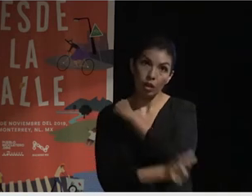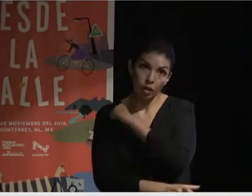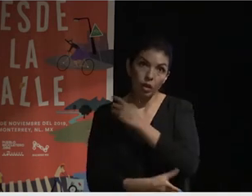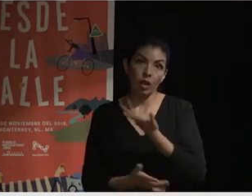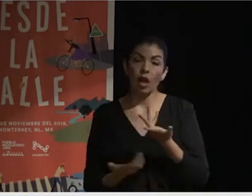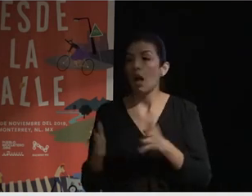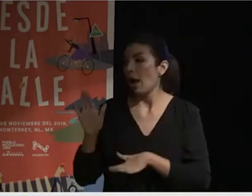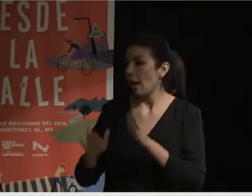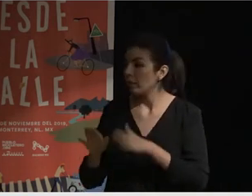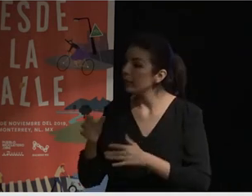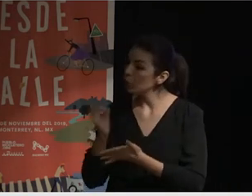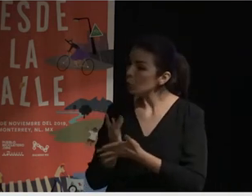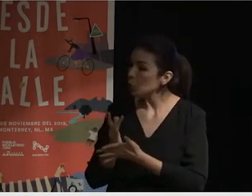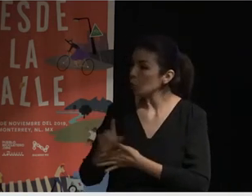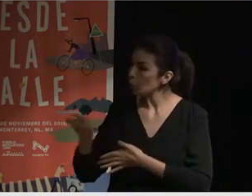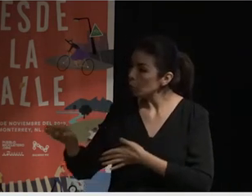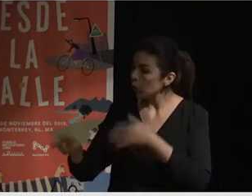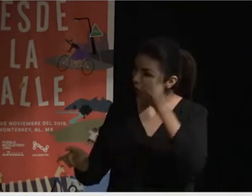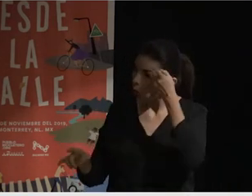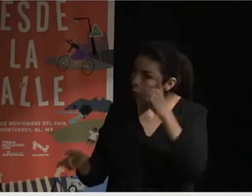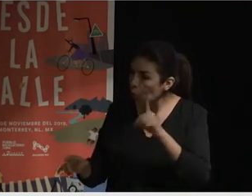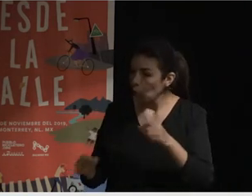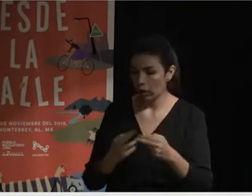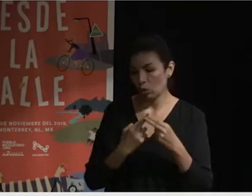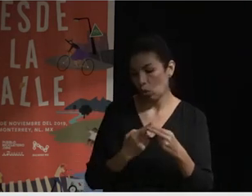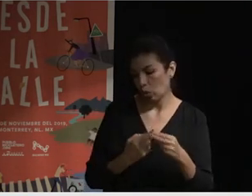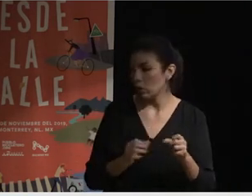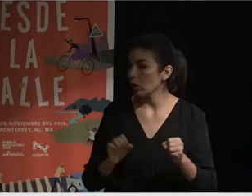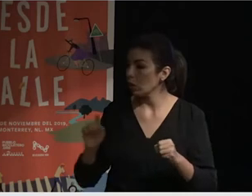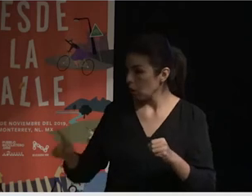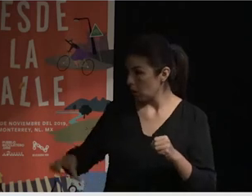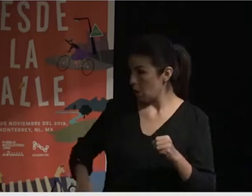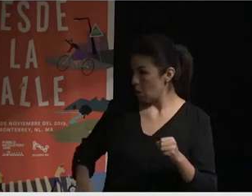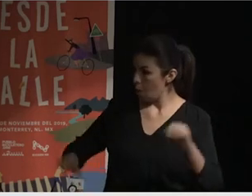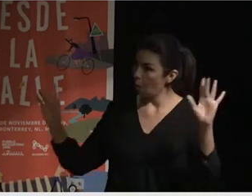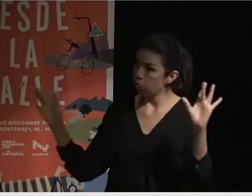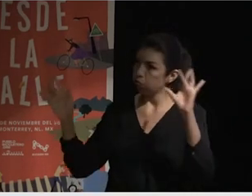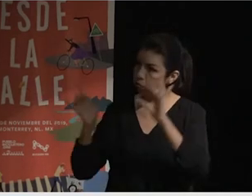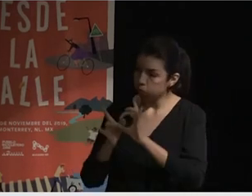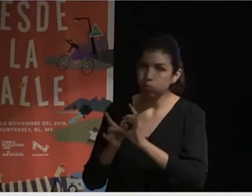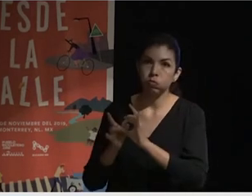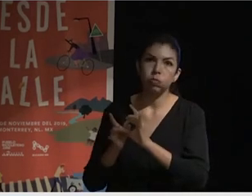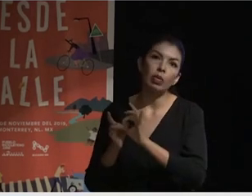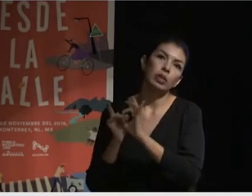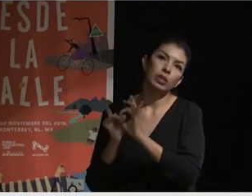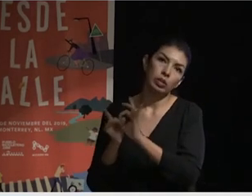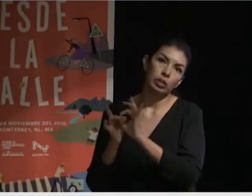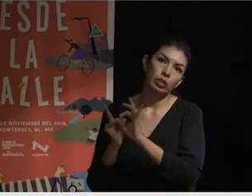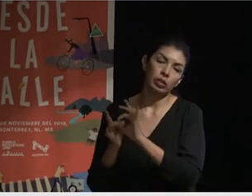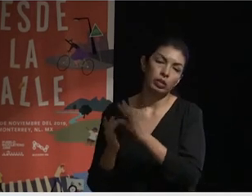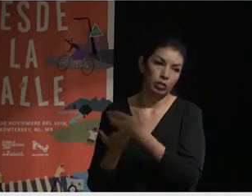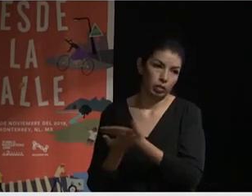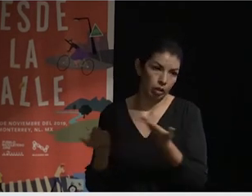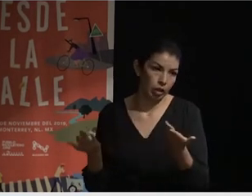alianzas público-privadas. Entonces, es justo el Estado como haciendo un poco este efecto de revolving door, ¿no? Que le llama por ahí Noam Chomsky, ¿no?